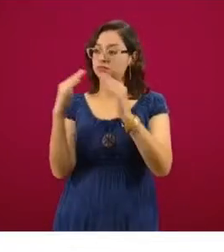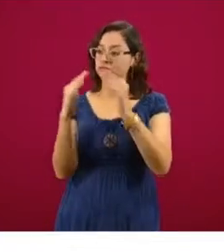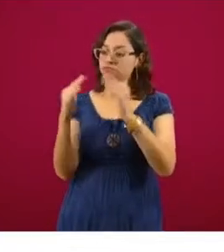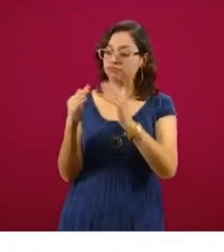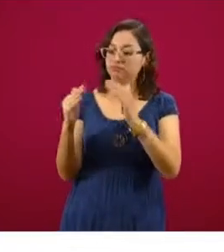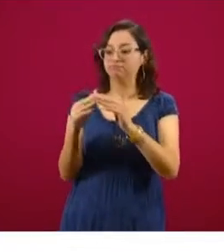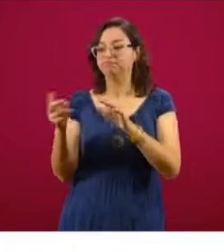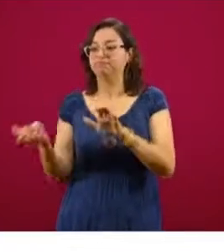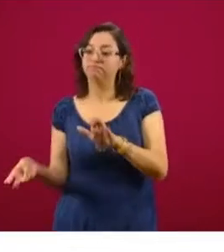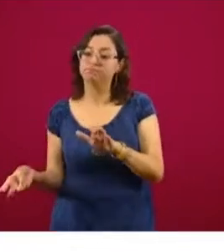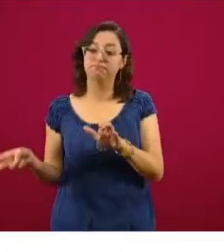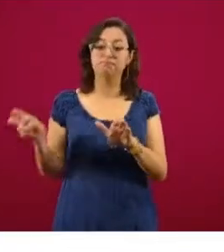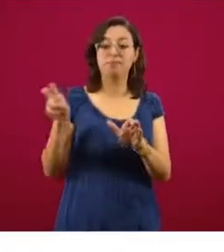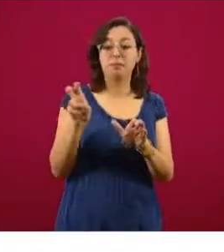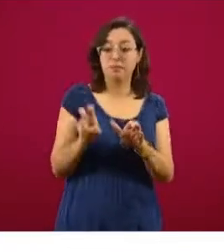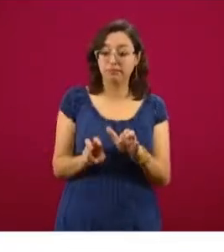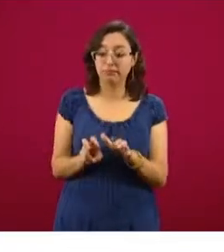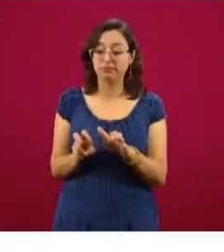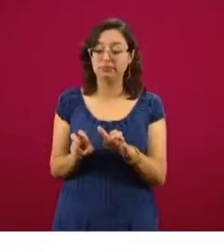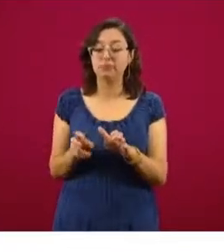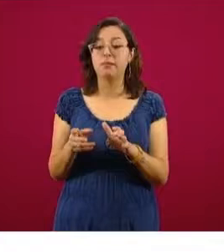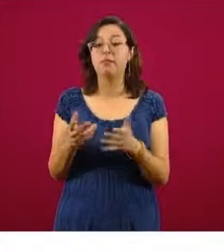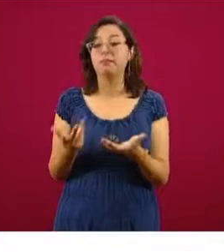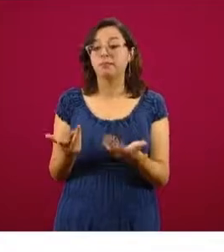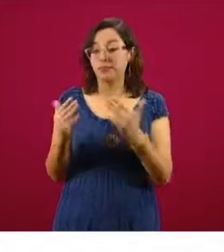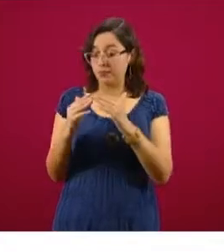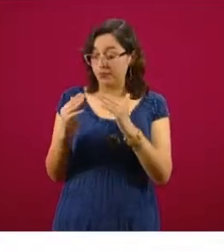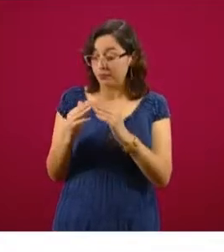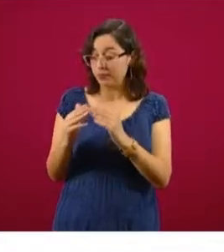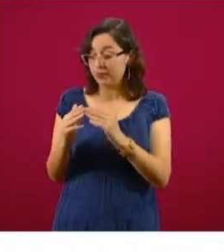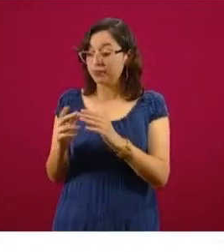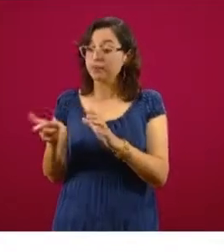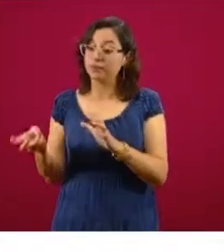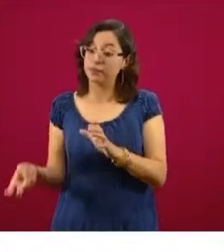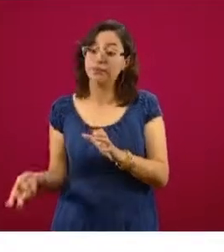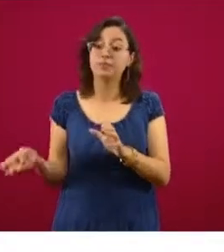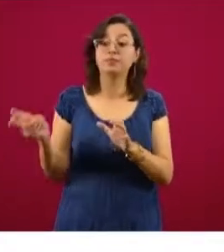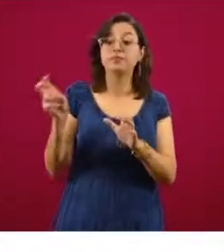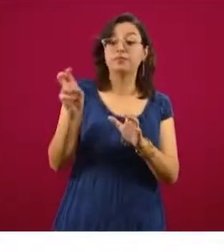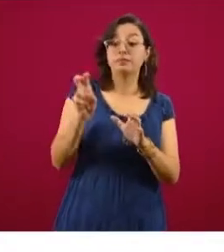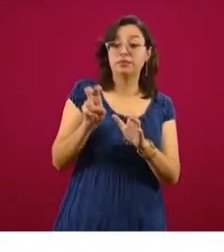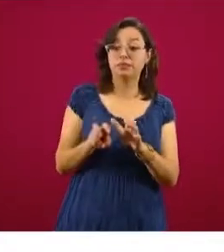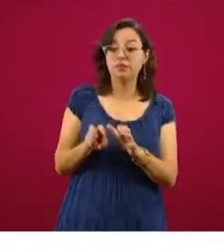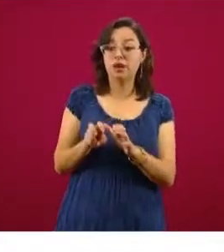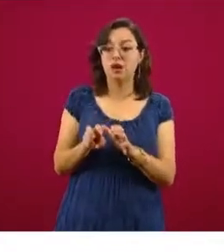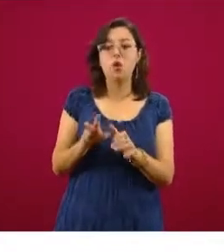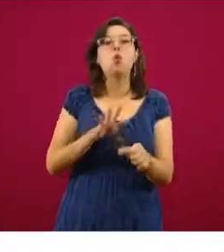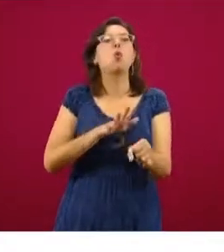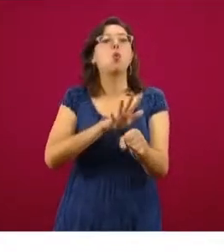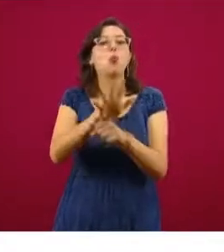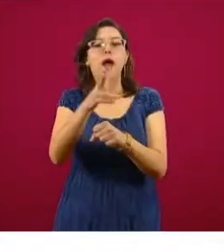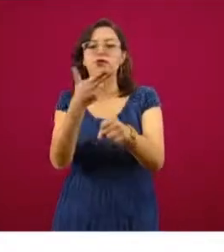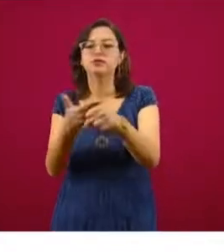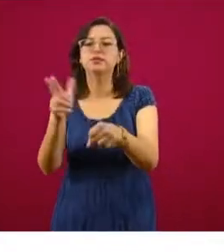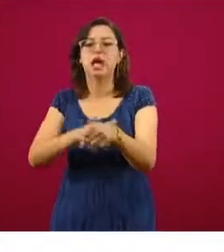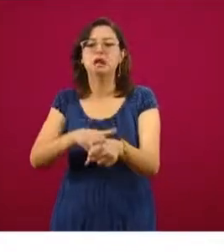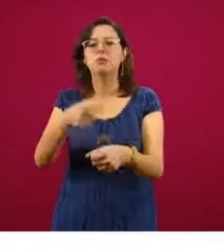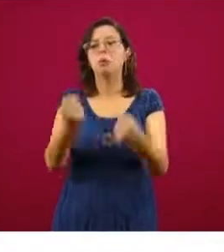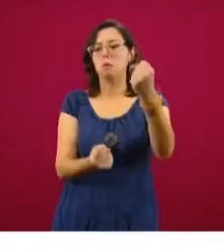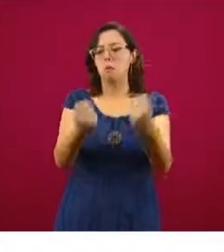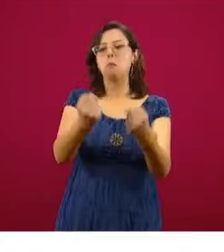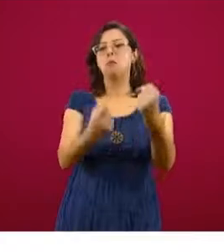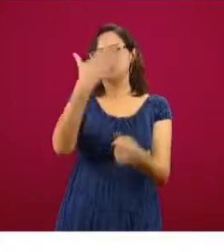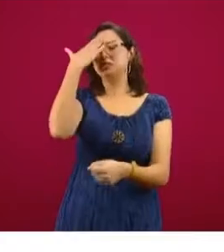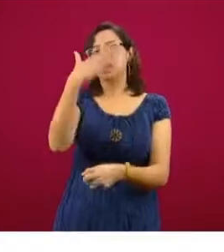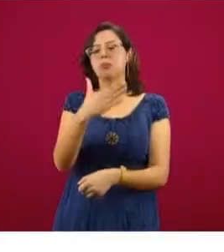casa. Cuando esa ambulancia llega a su casa y recibe al paciente, ya sabe a qué hospital debe de ir. Y ya